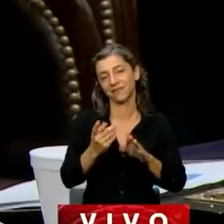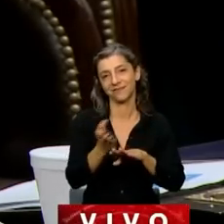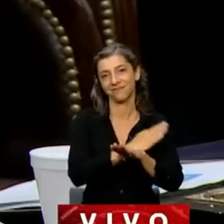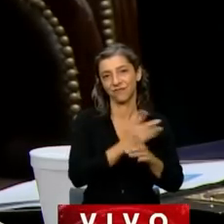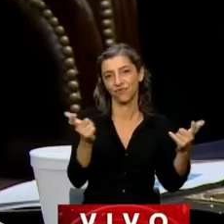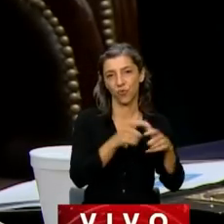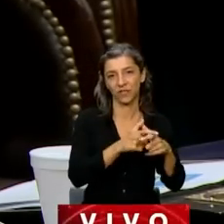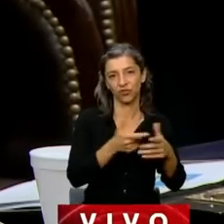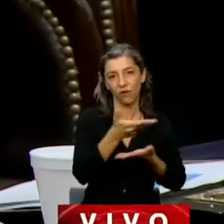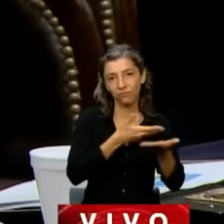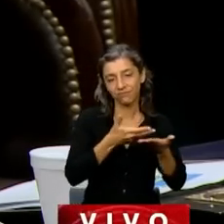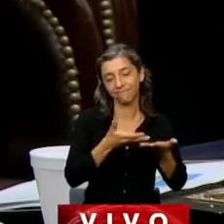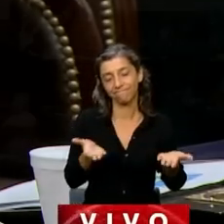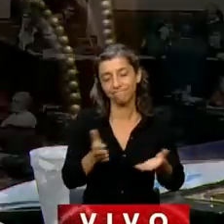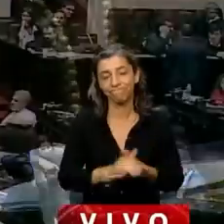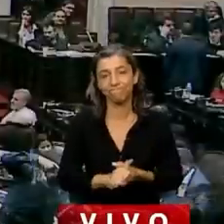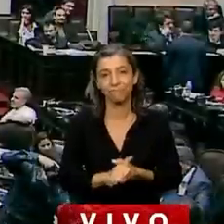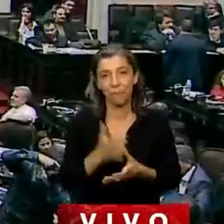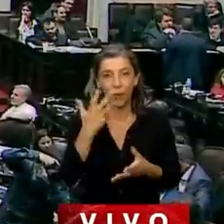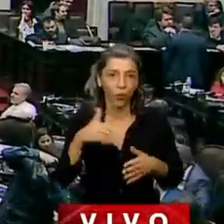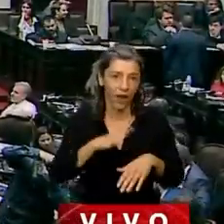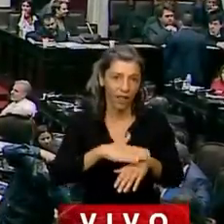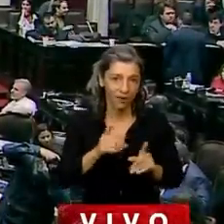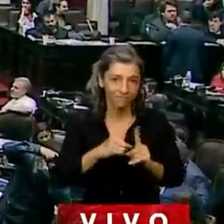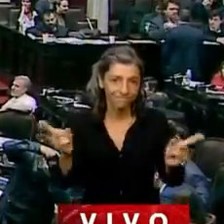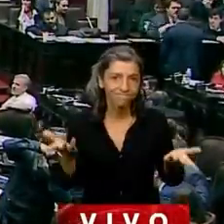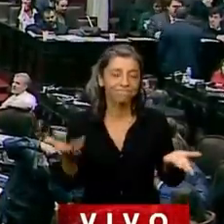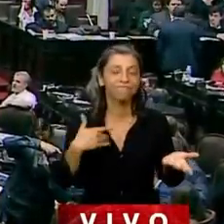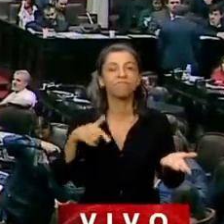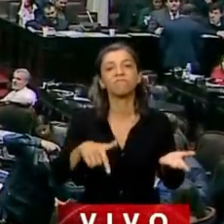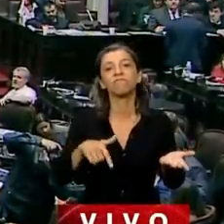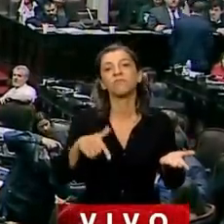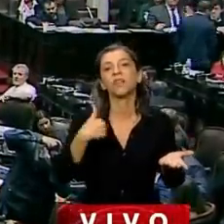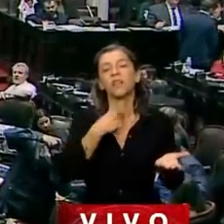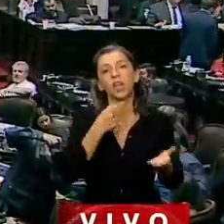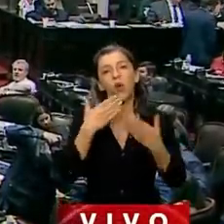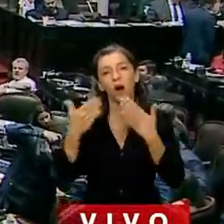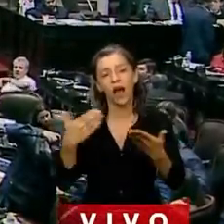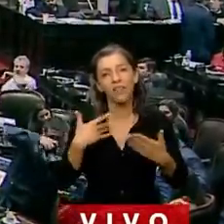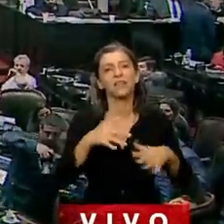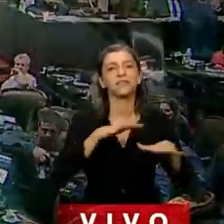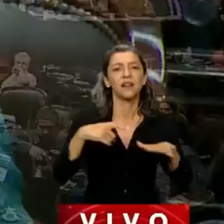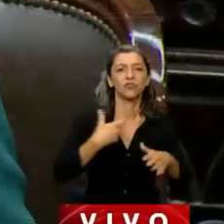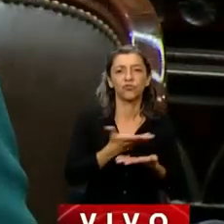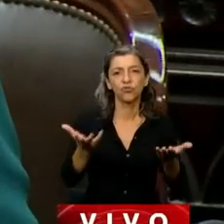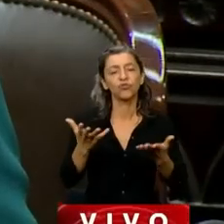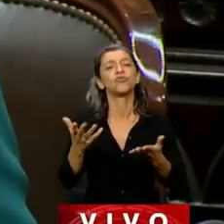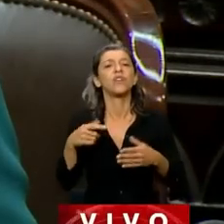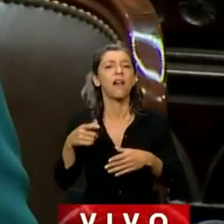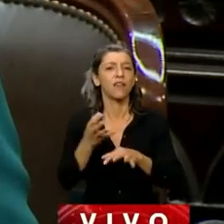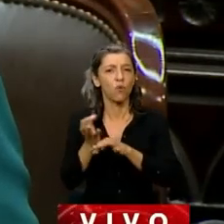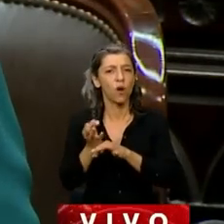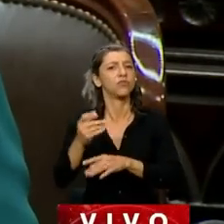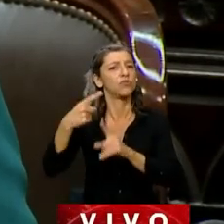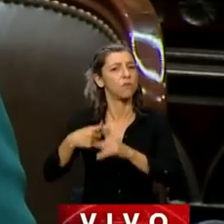Primero, quiero agradecer el esfuerzo de la Comisión de Salud y Acción Social, de Educación y Presupuesto, por haber